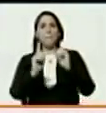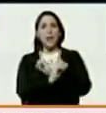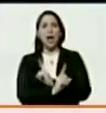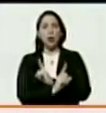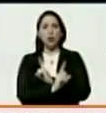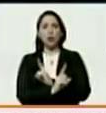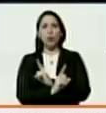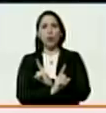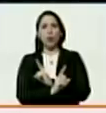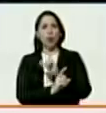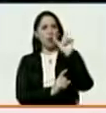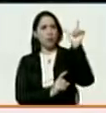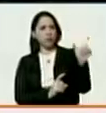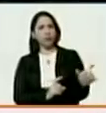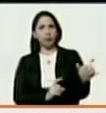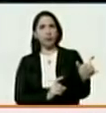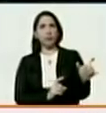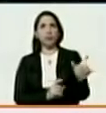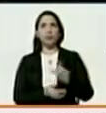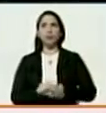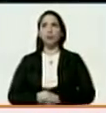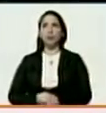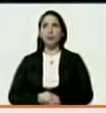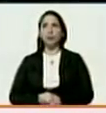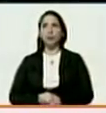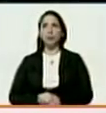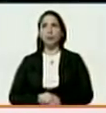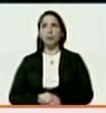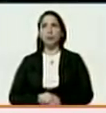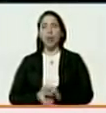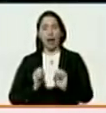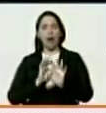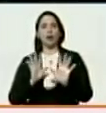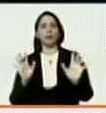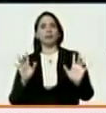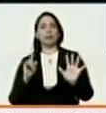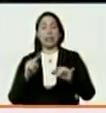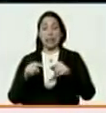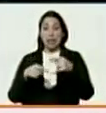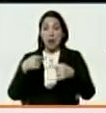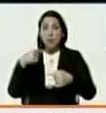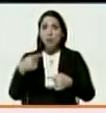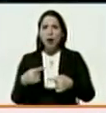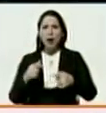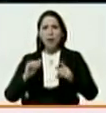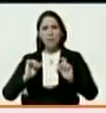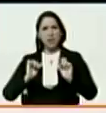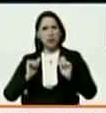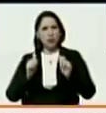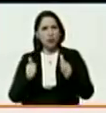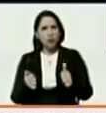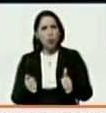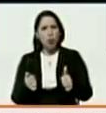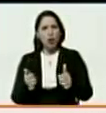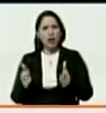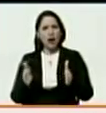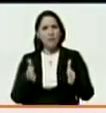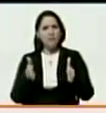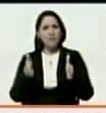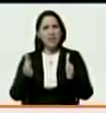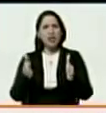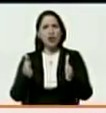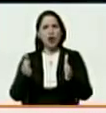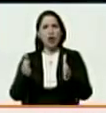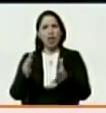este ser anodino. Claro, luego empezó el camino del